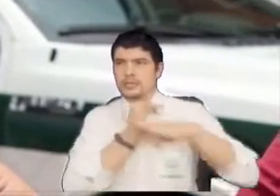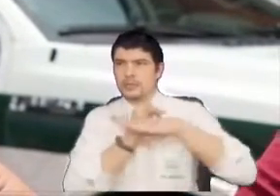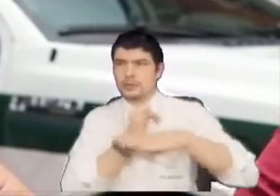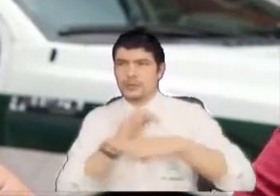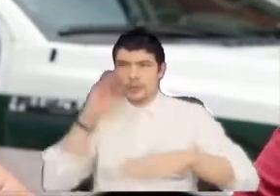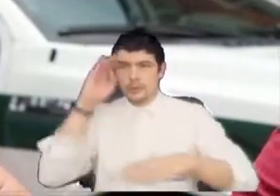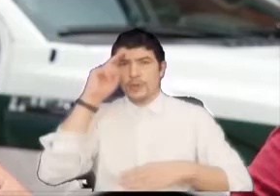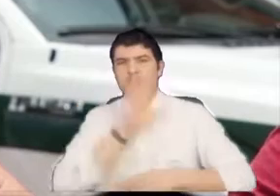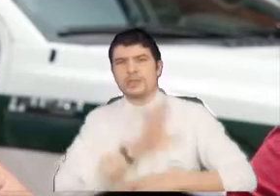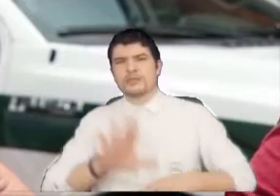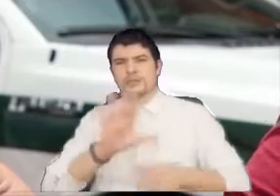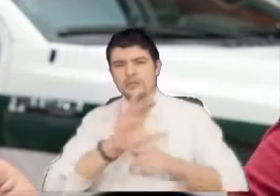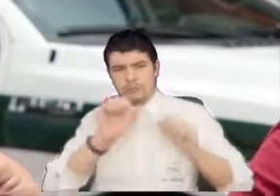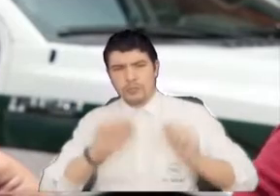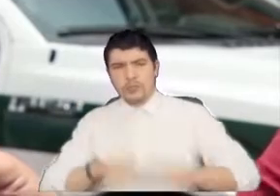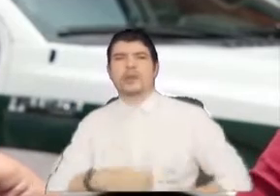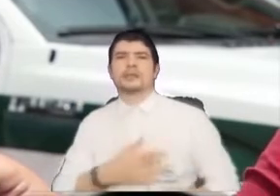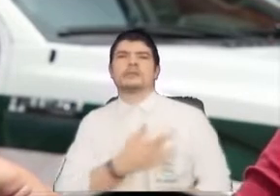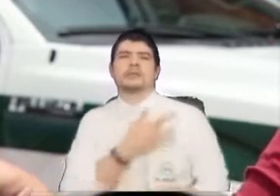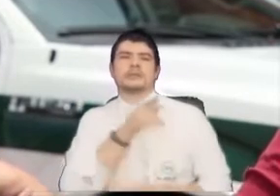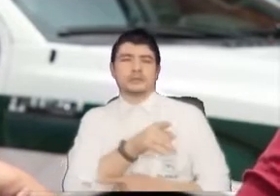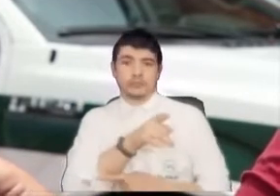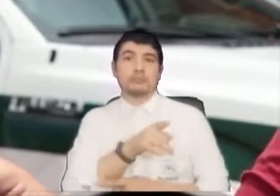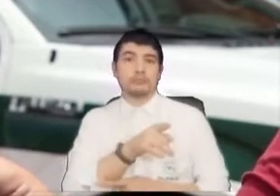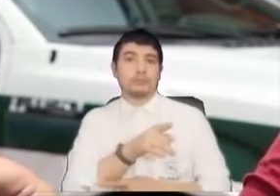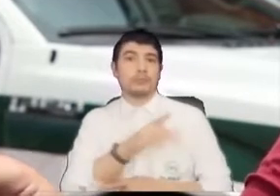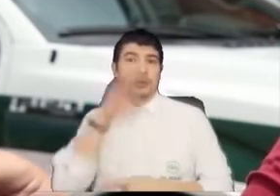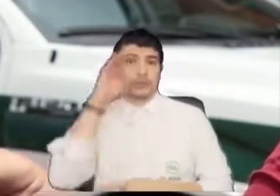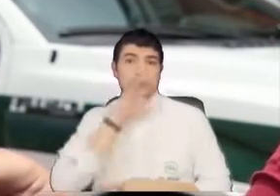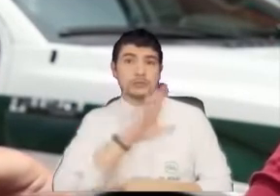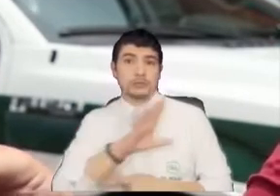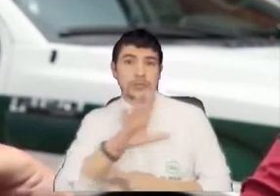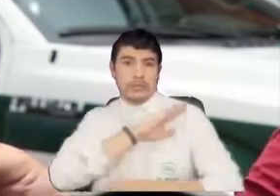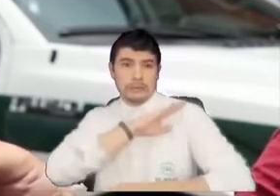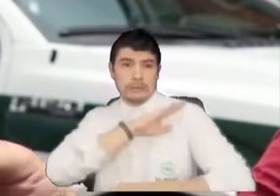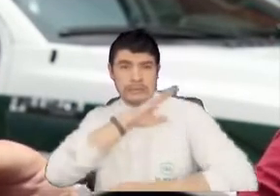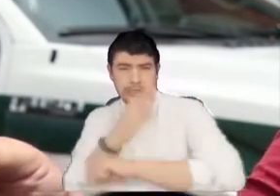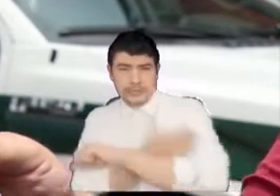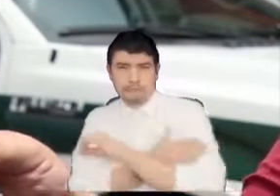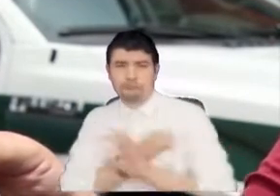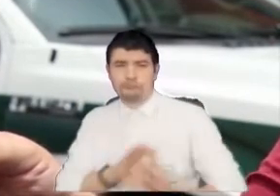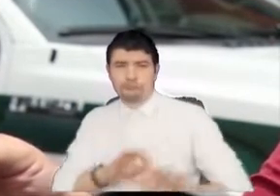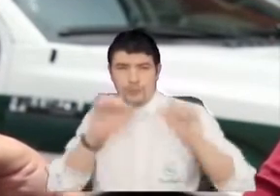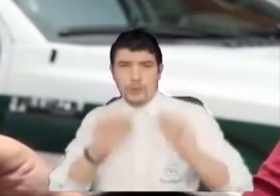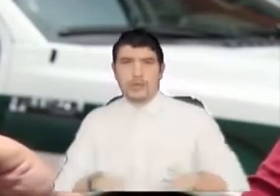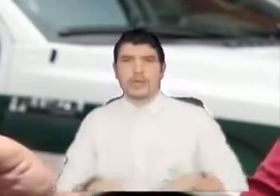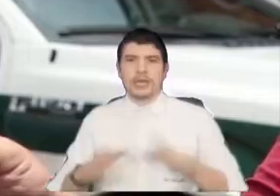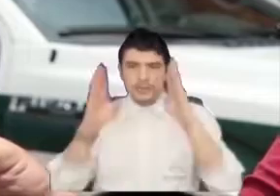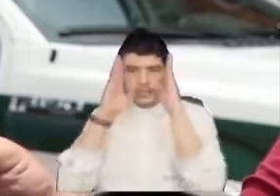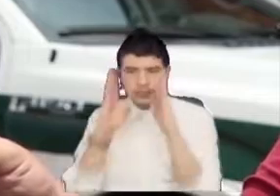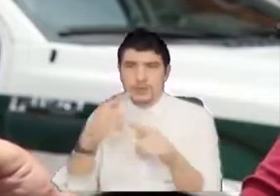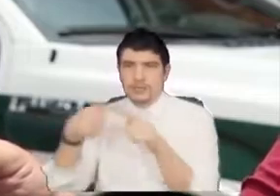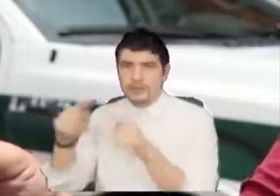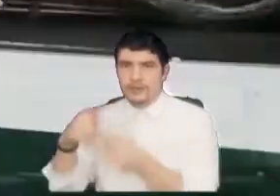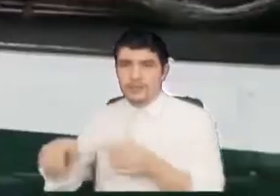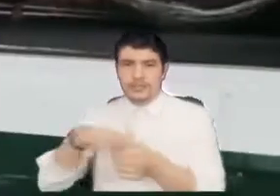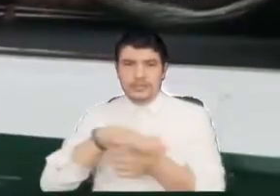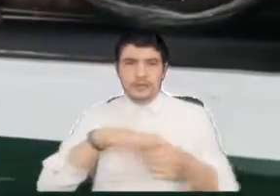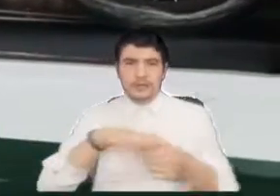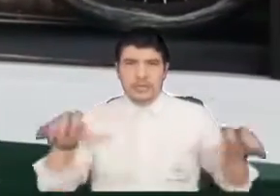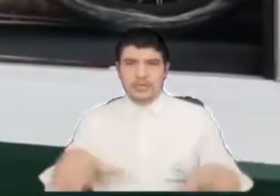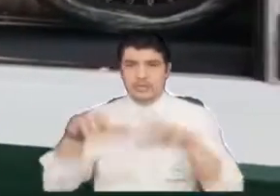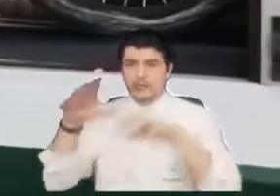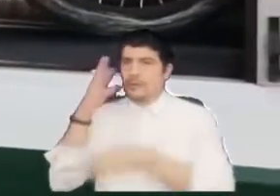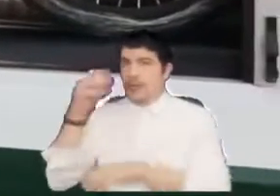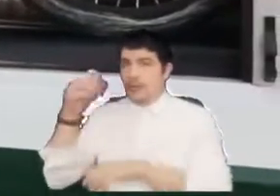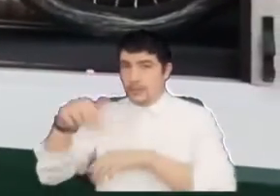Esta necromóvil le va a permitir desarrollar de manera más eficiente y más oportuna toda la investigación del delito del área metropolitana.